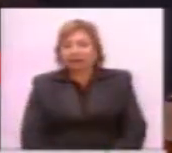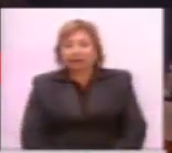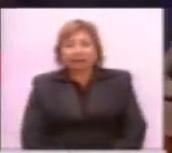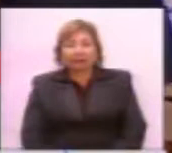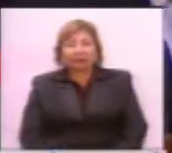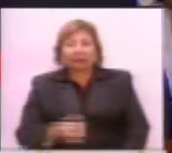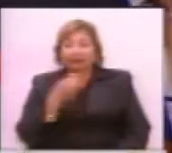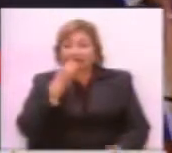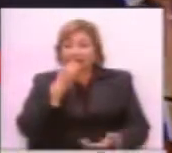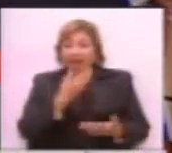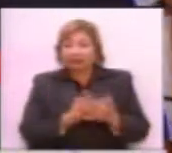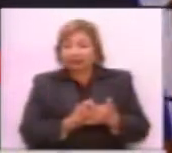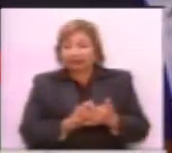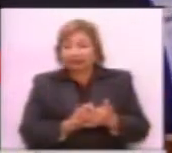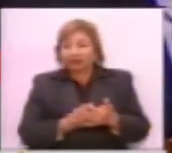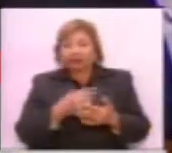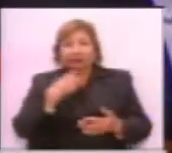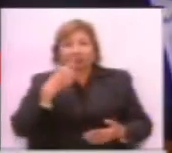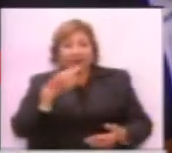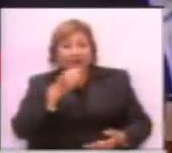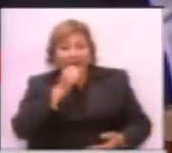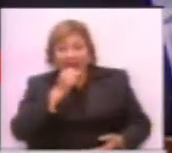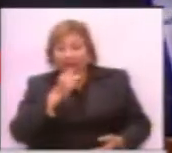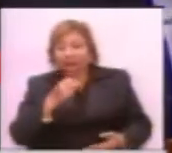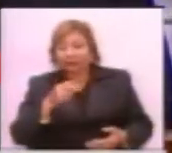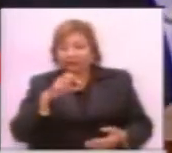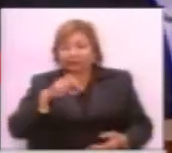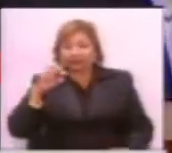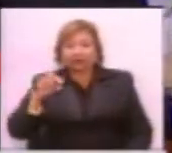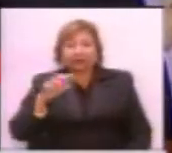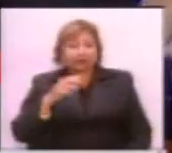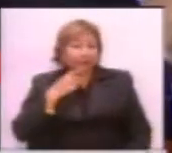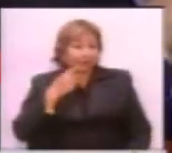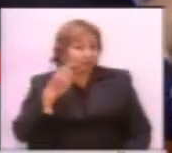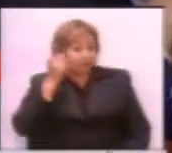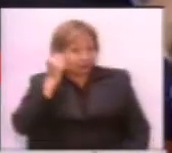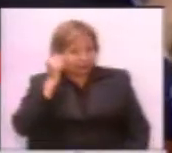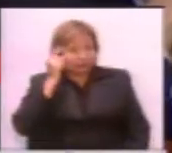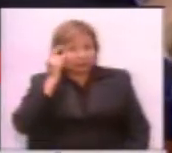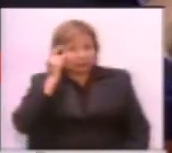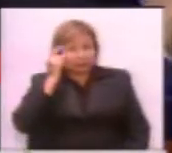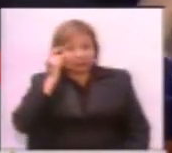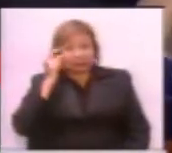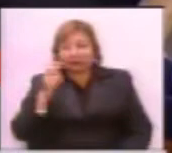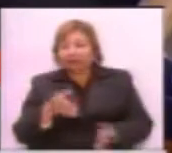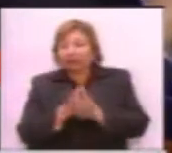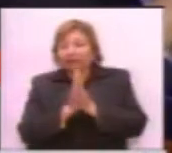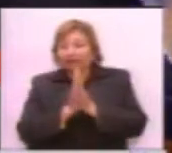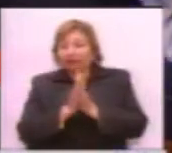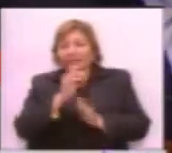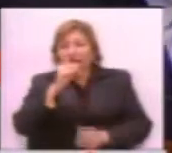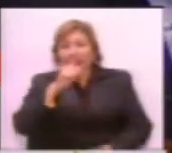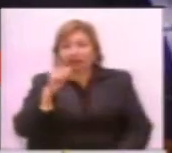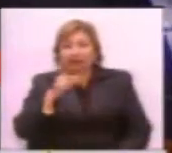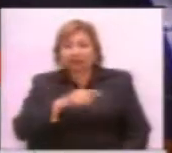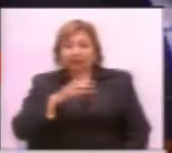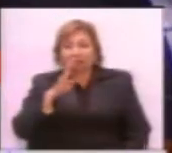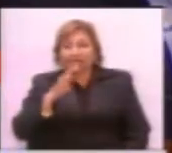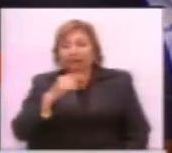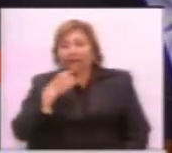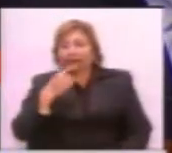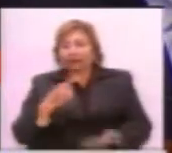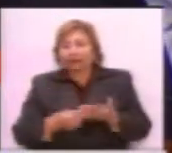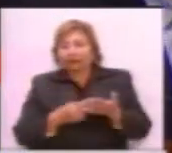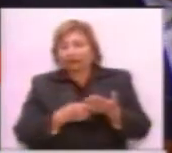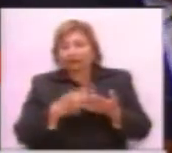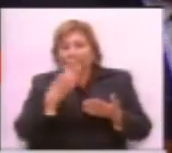bien, señor, que el vocero de Fuerza Popular haya entendido eso y haya pedido un cuarto intermedio para